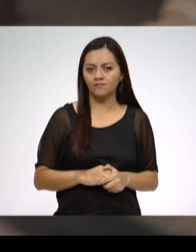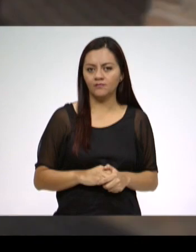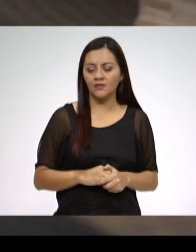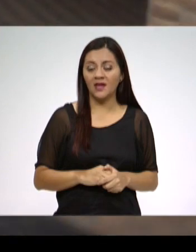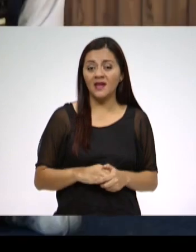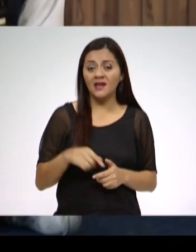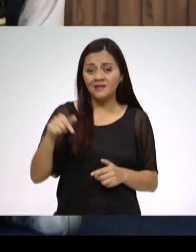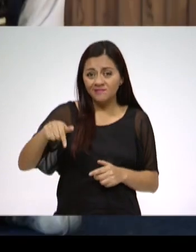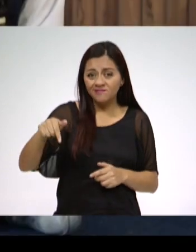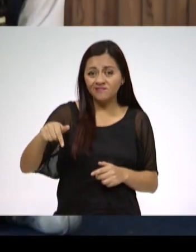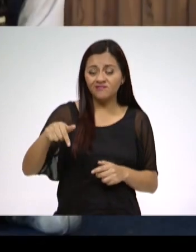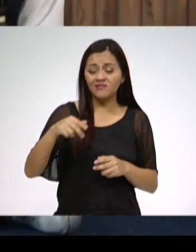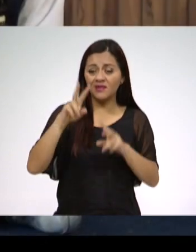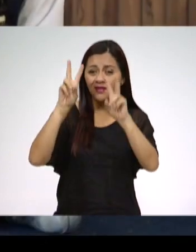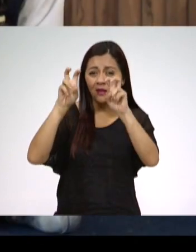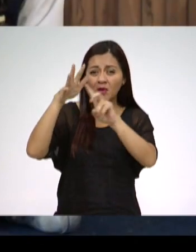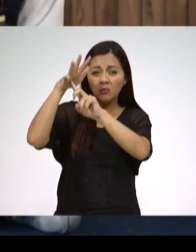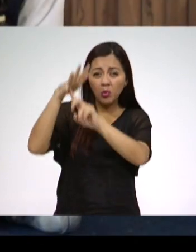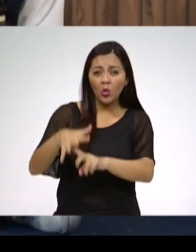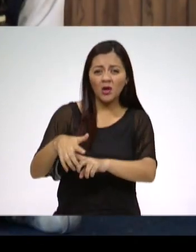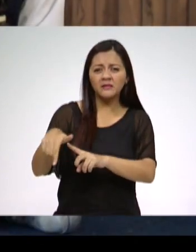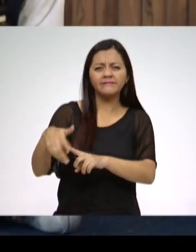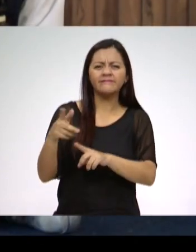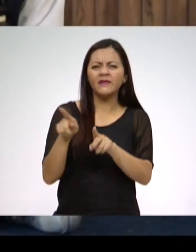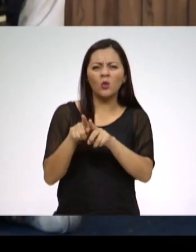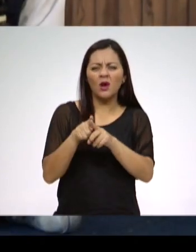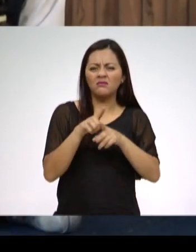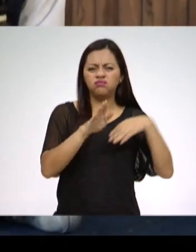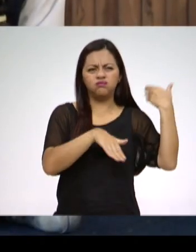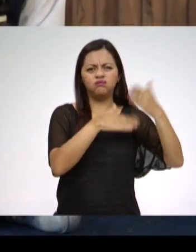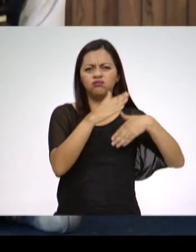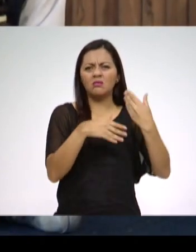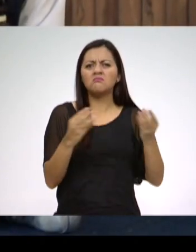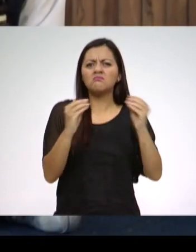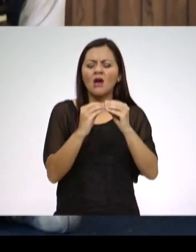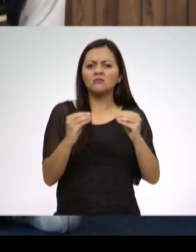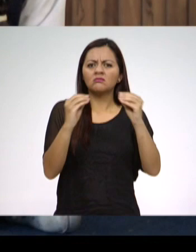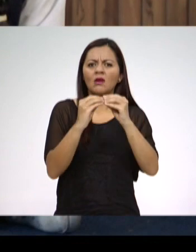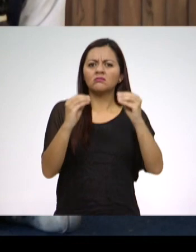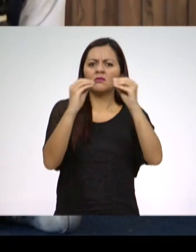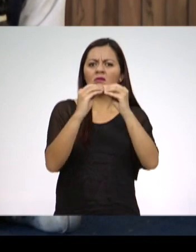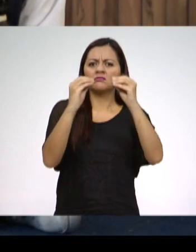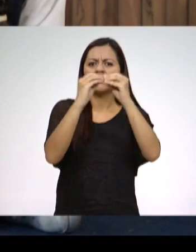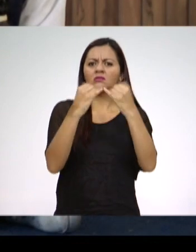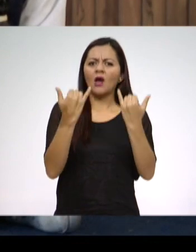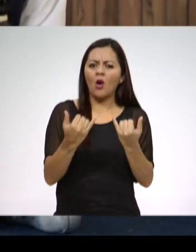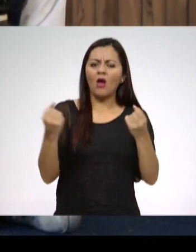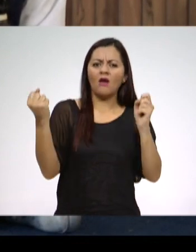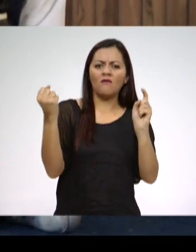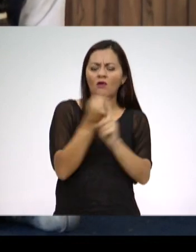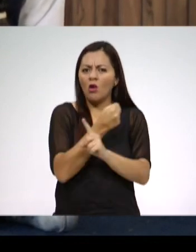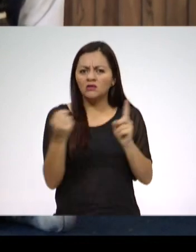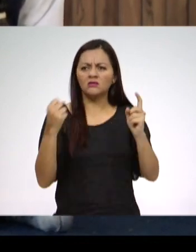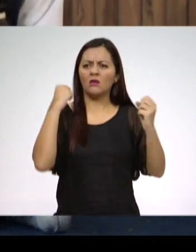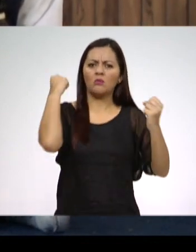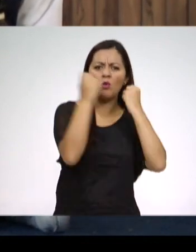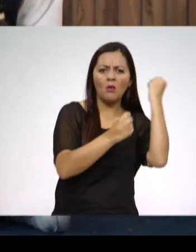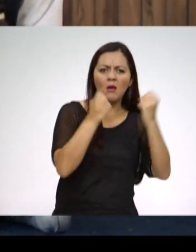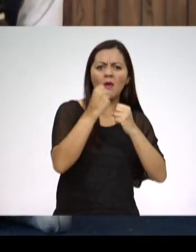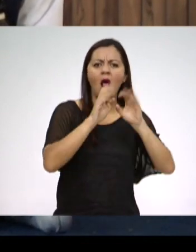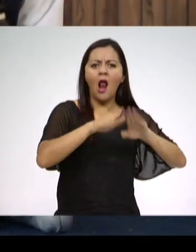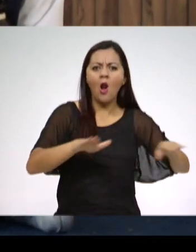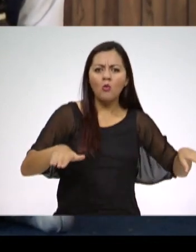El bullying es un tema que se ha vivido bastante en estos últimos tiempos, ya que se ha generalizado más la violencia entre alumnos de un mismo